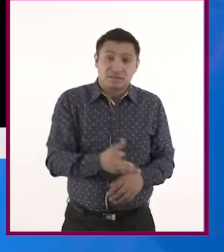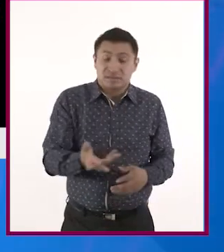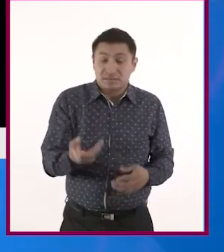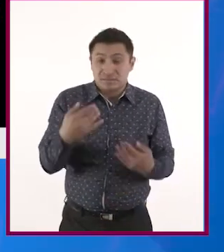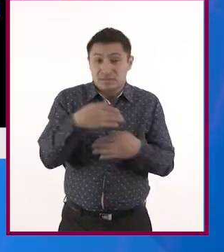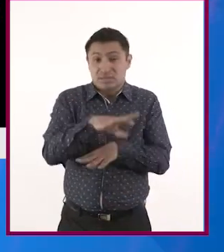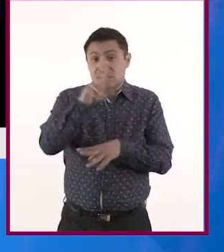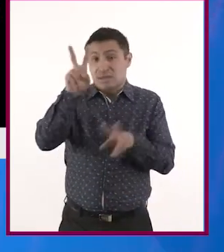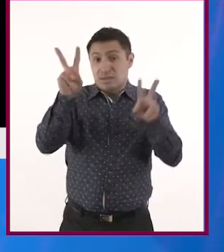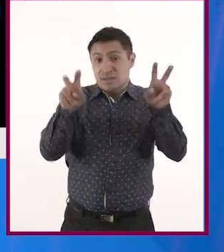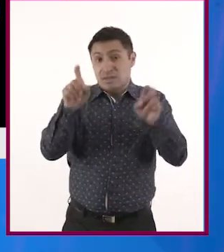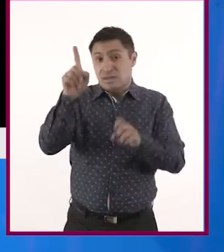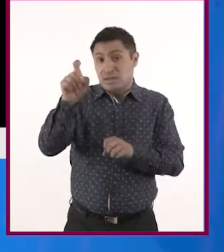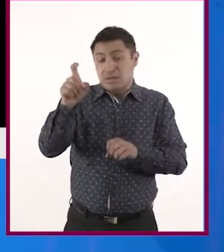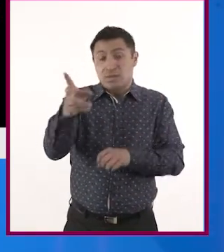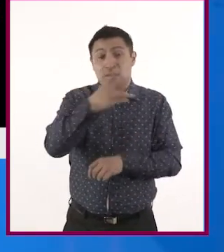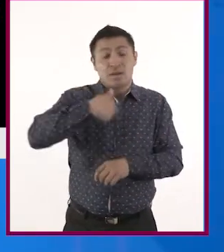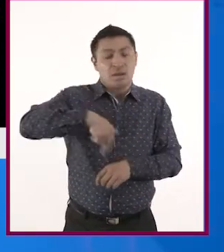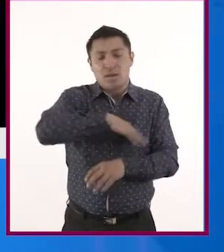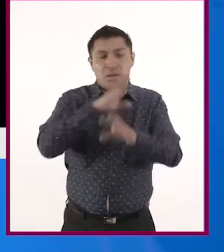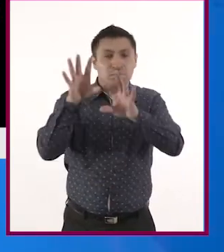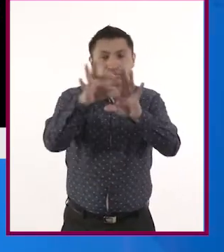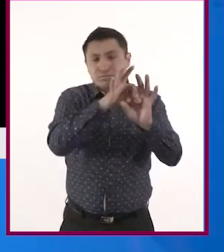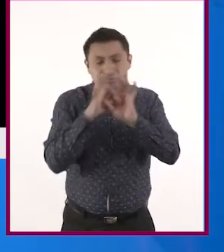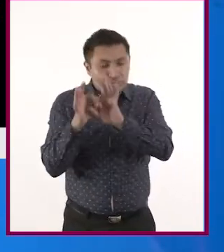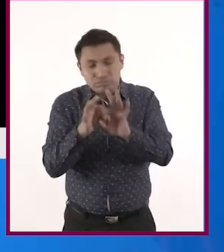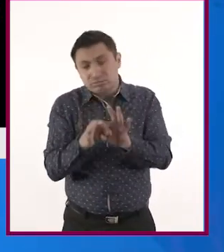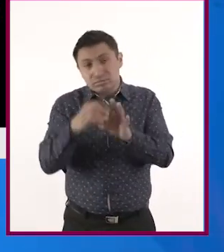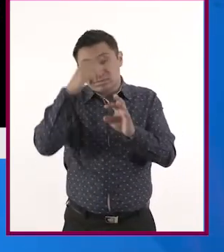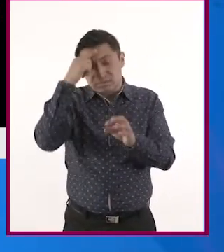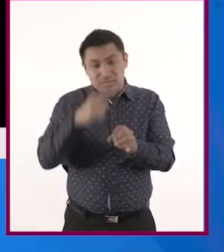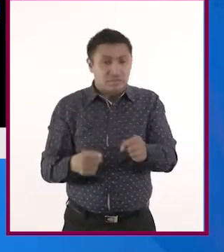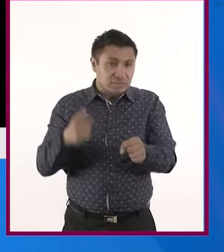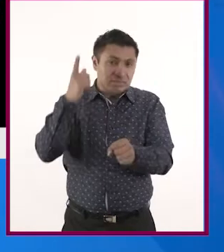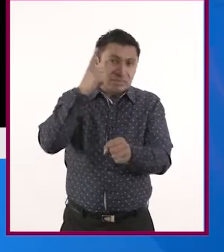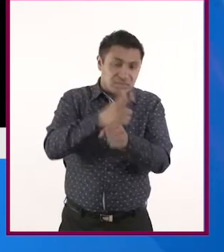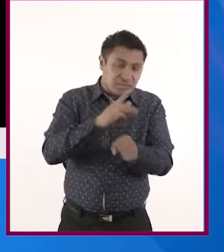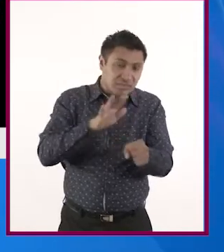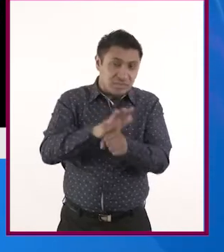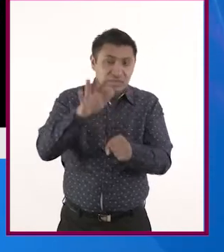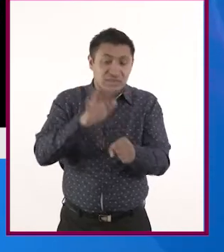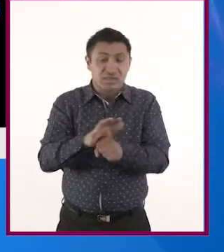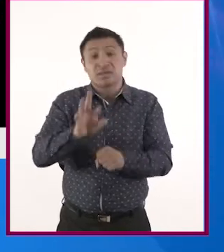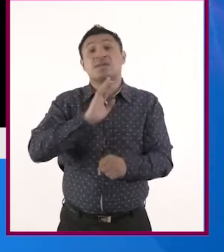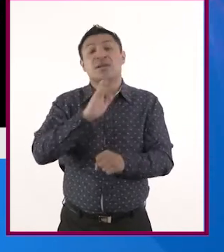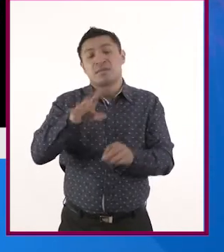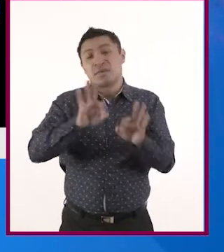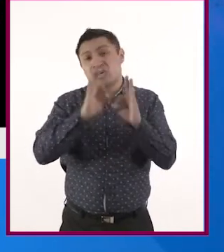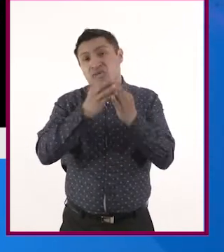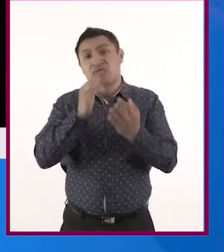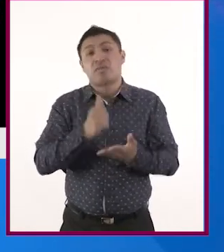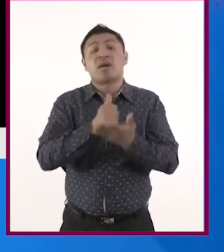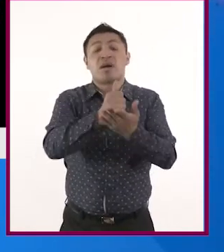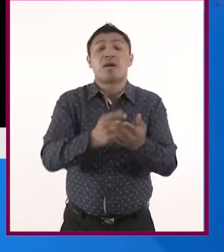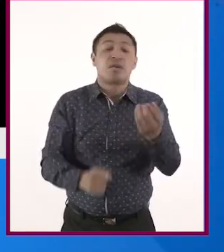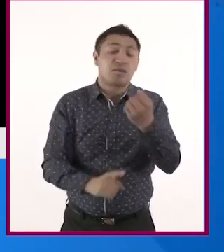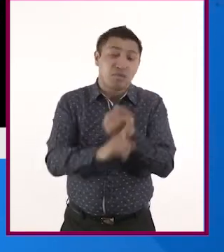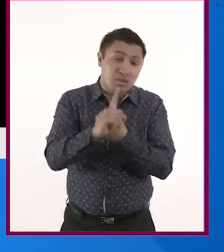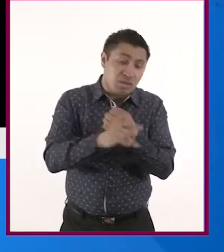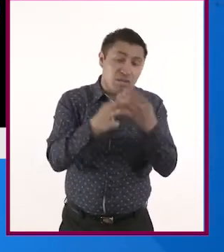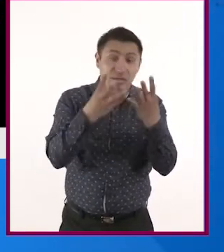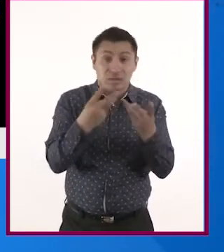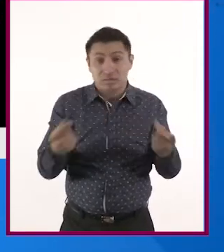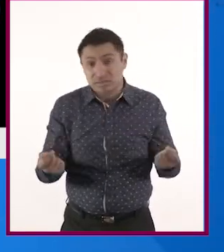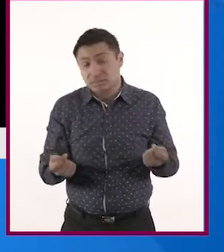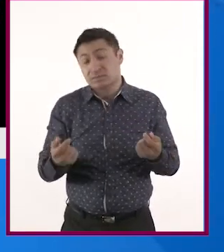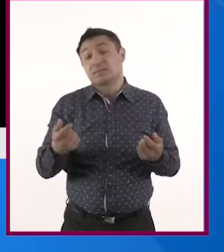Convencernos y unirnos, agruparnos para buscar cuáles son las mejores opciones para atender la